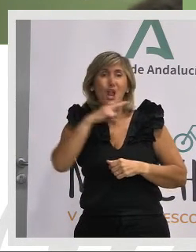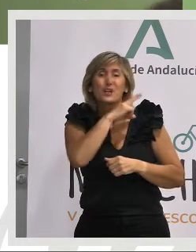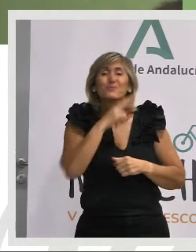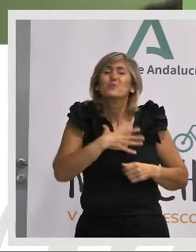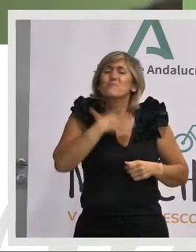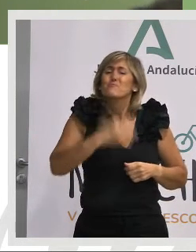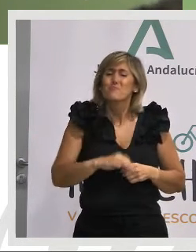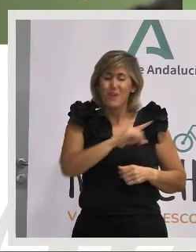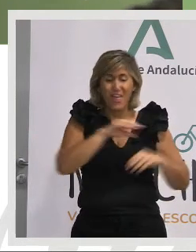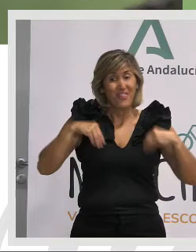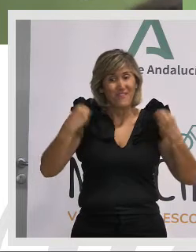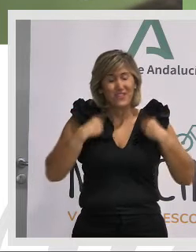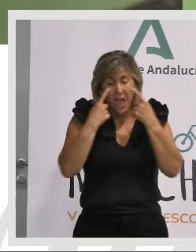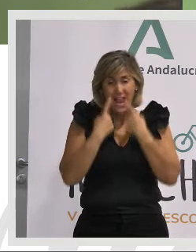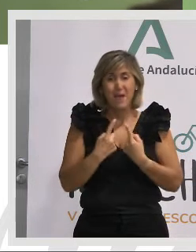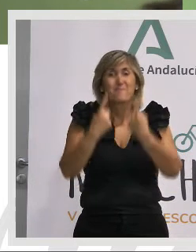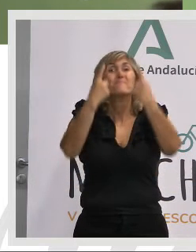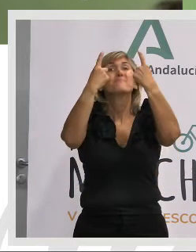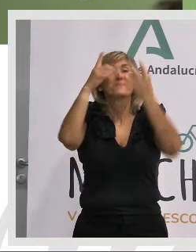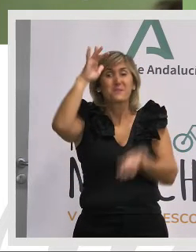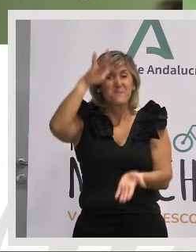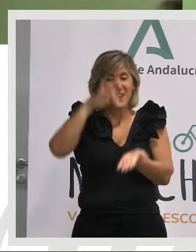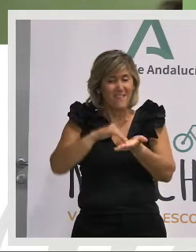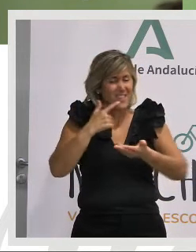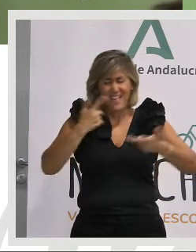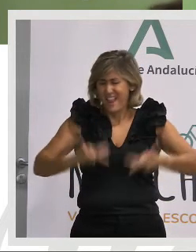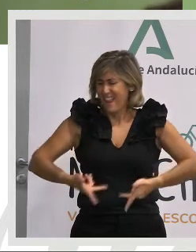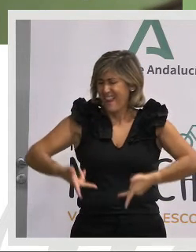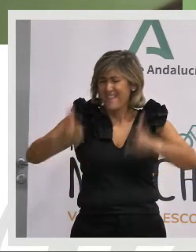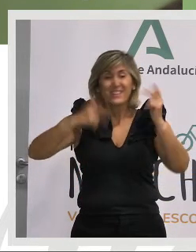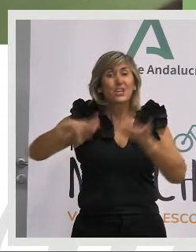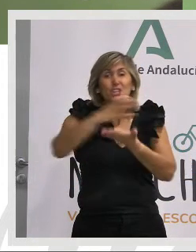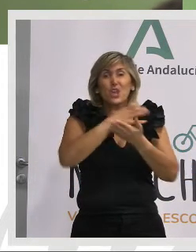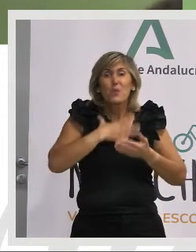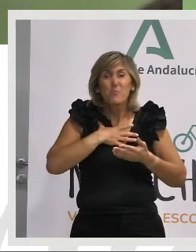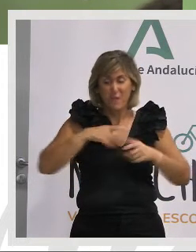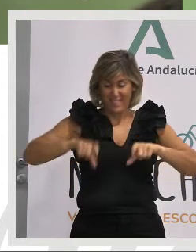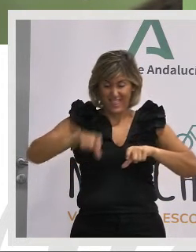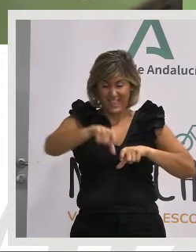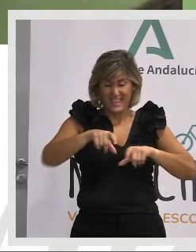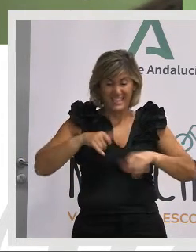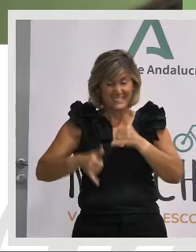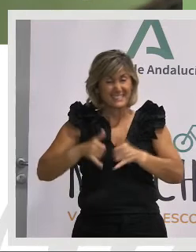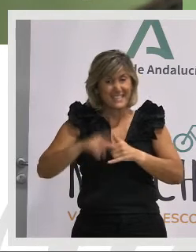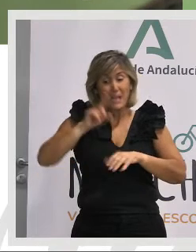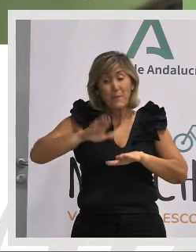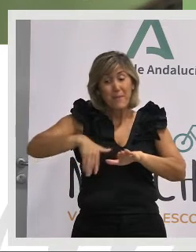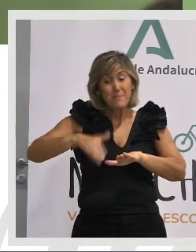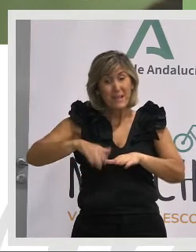descubrir por primera vez la libertad de pedalear en triciclo, en patines adaptados y en